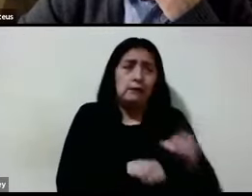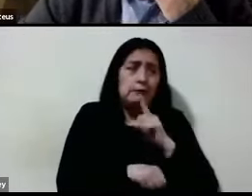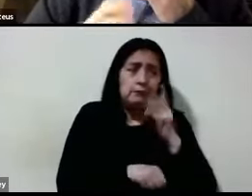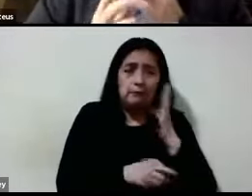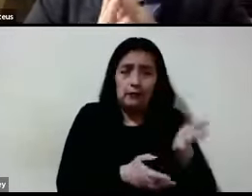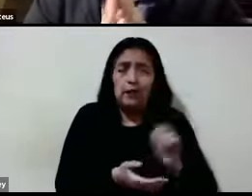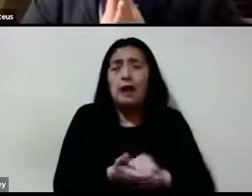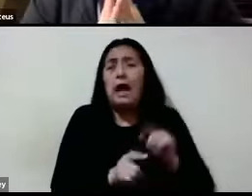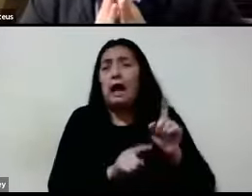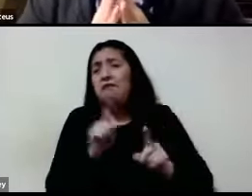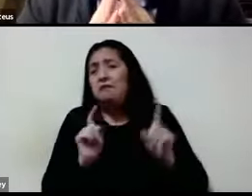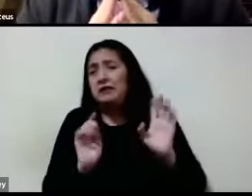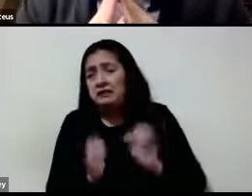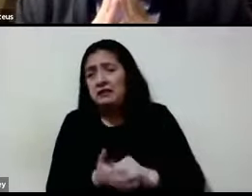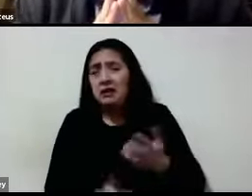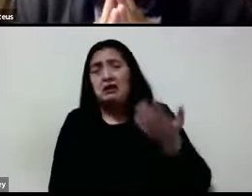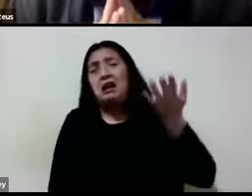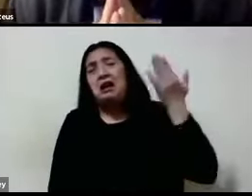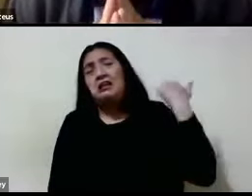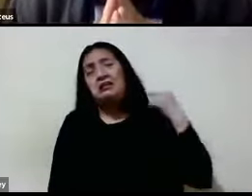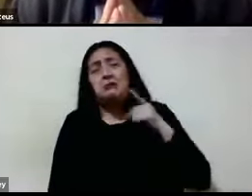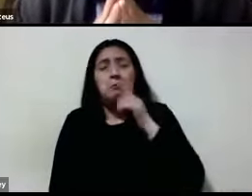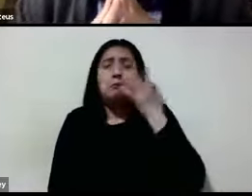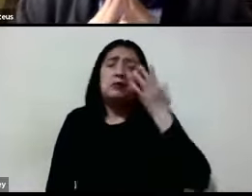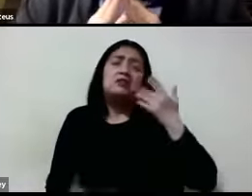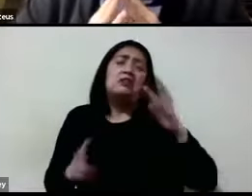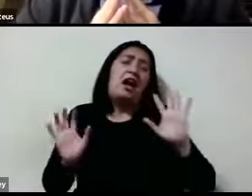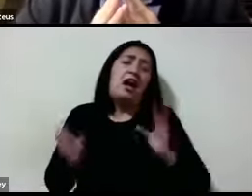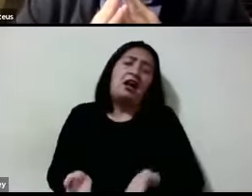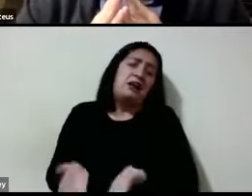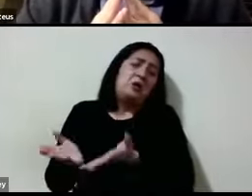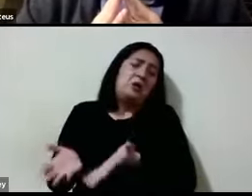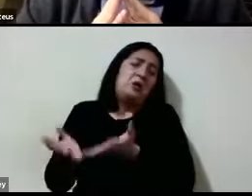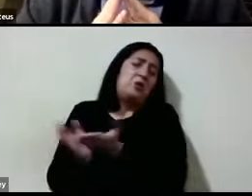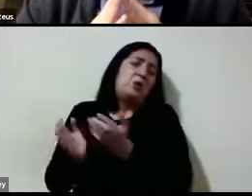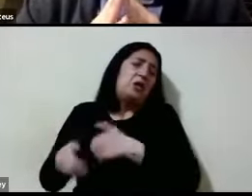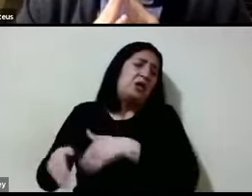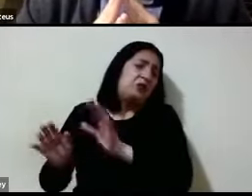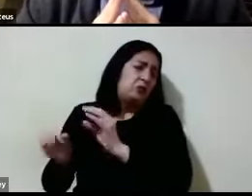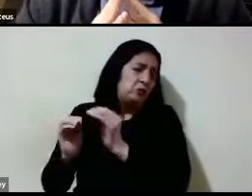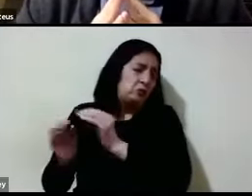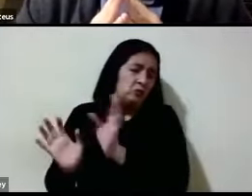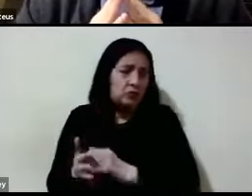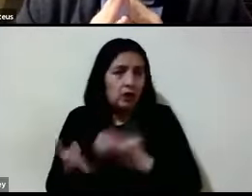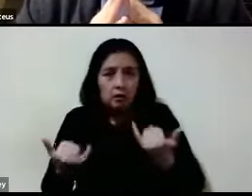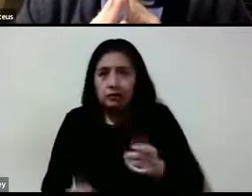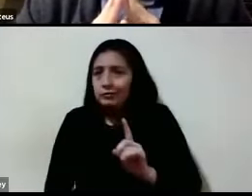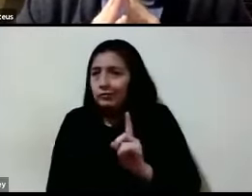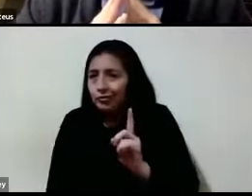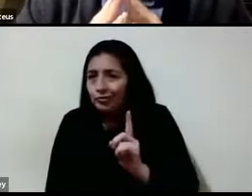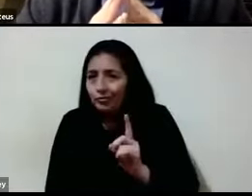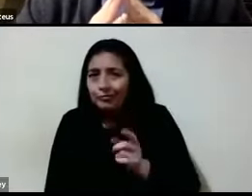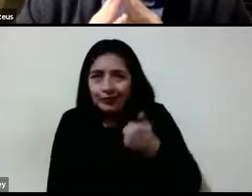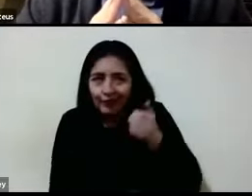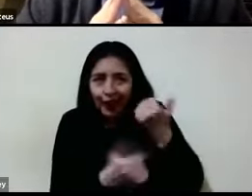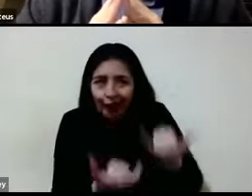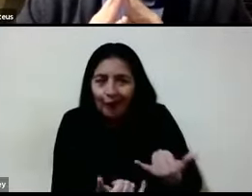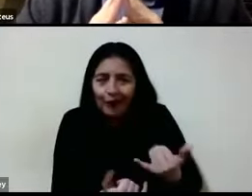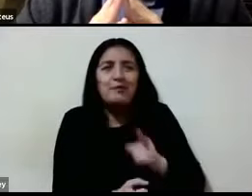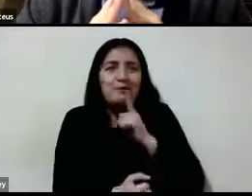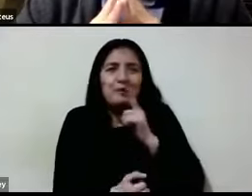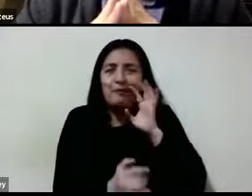veces simplemente antes, bueno, ya que lo resuelve el colegio, ahora no lo pueden hacer así porque ellos están